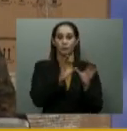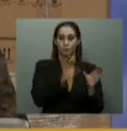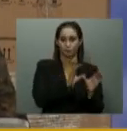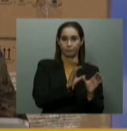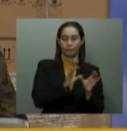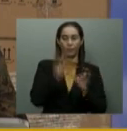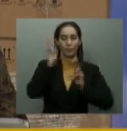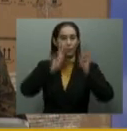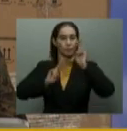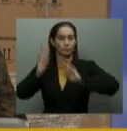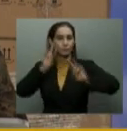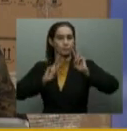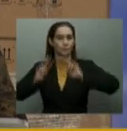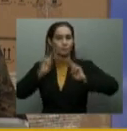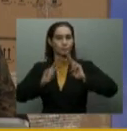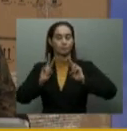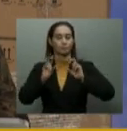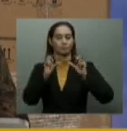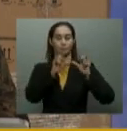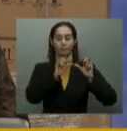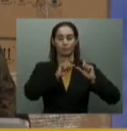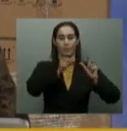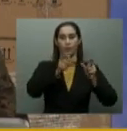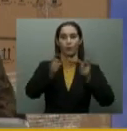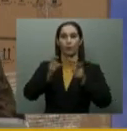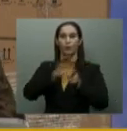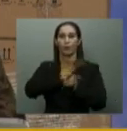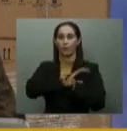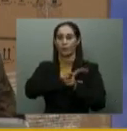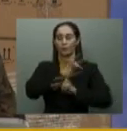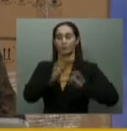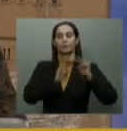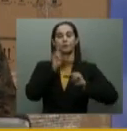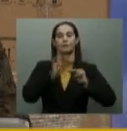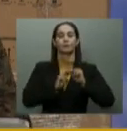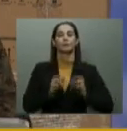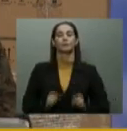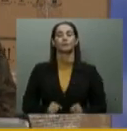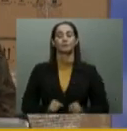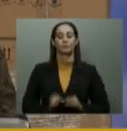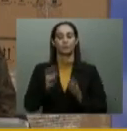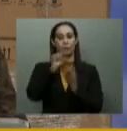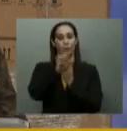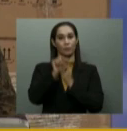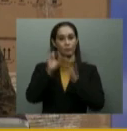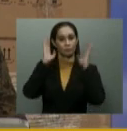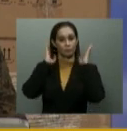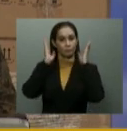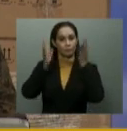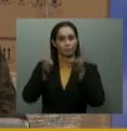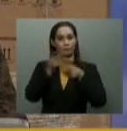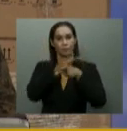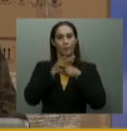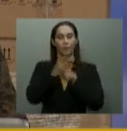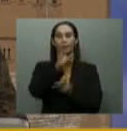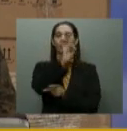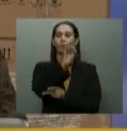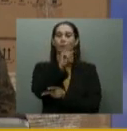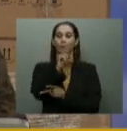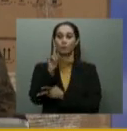como vehículo de conducción de la imagen y del sonido no el 1 el 911 a esos fines que tiene